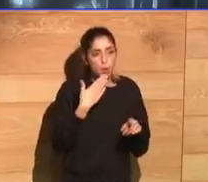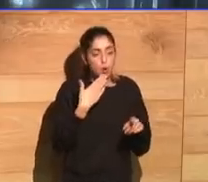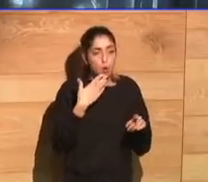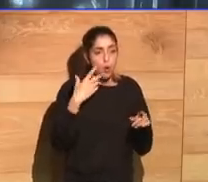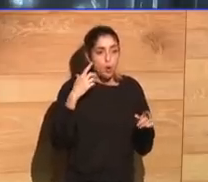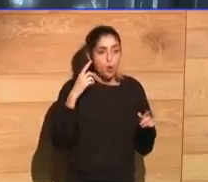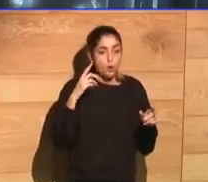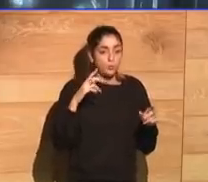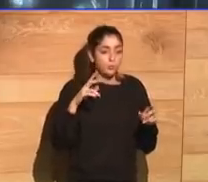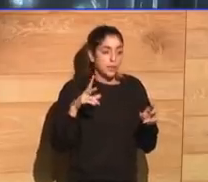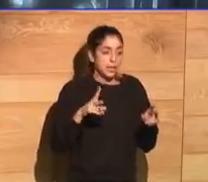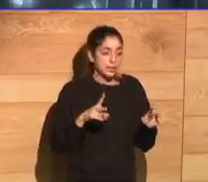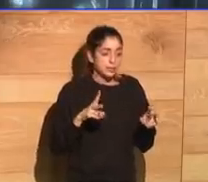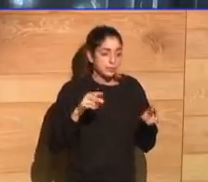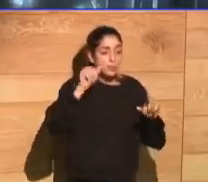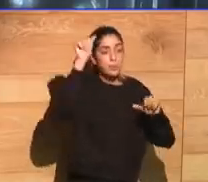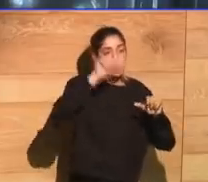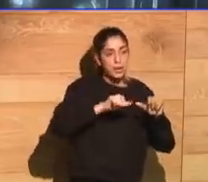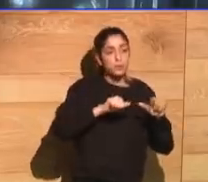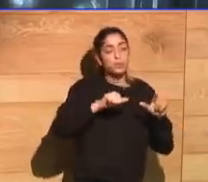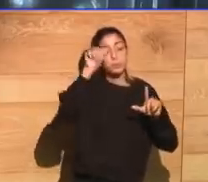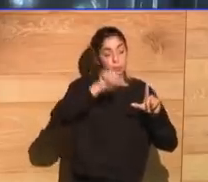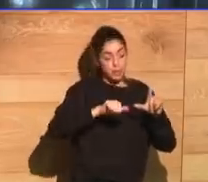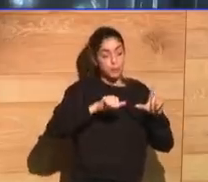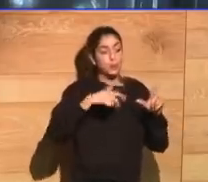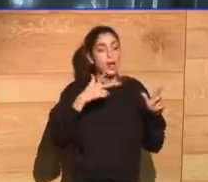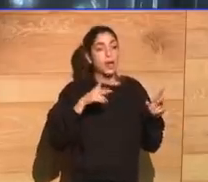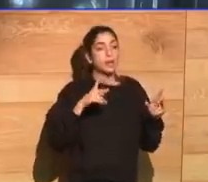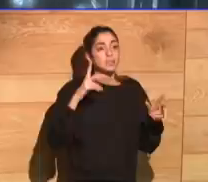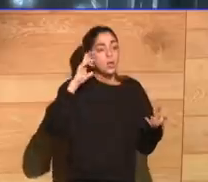misma, teóricamente la misma composición, pero...